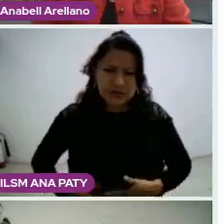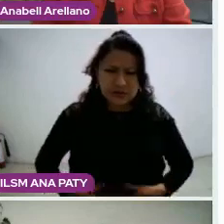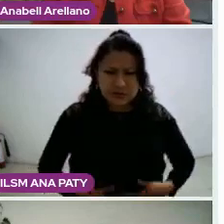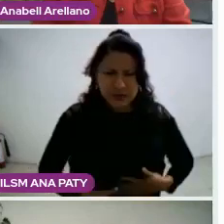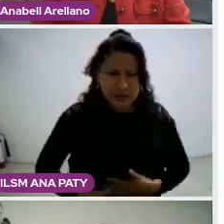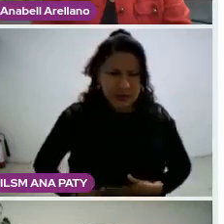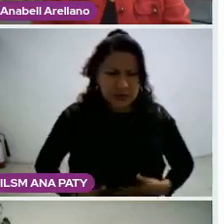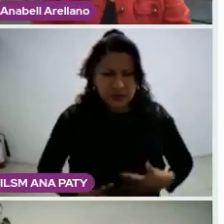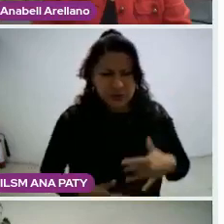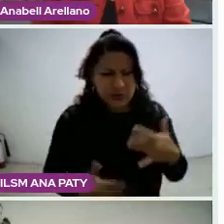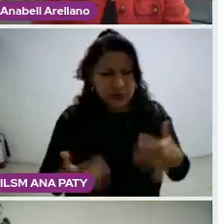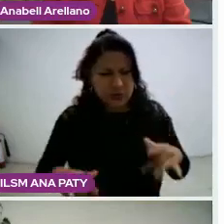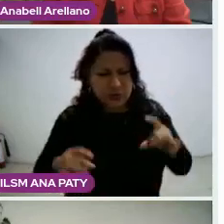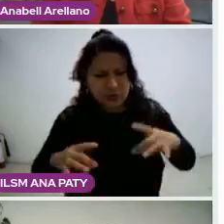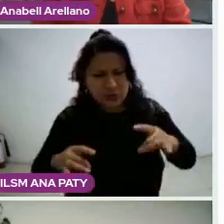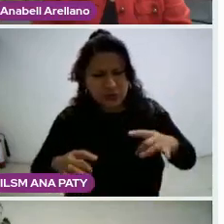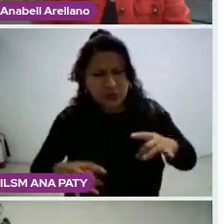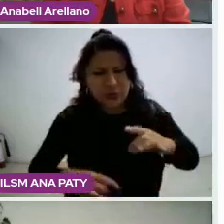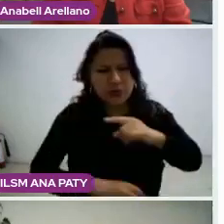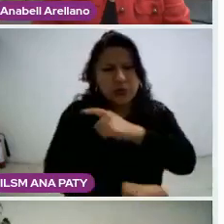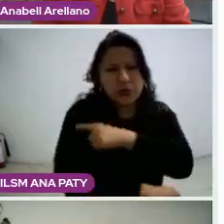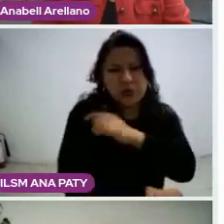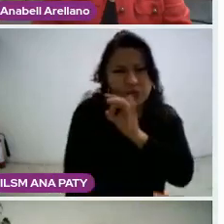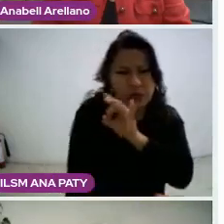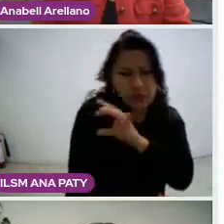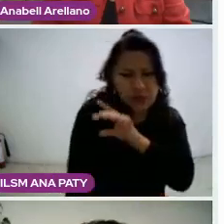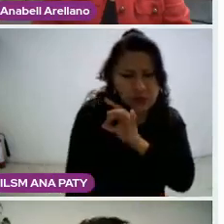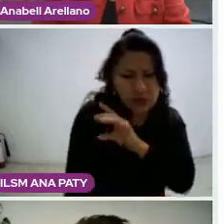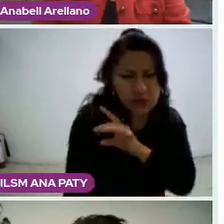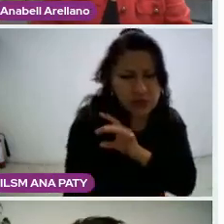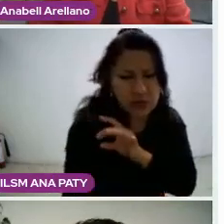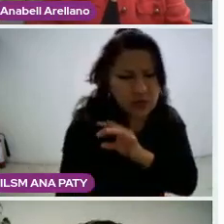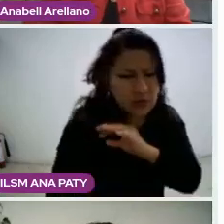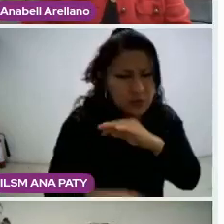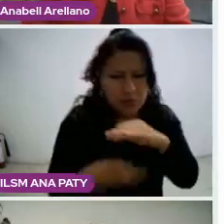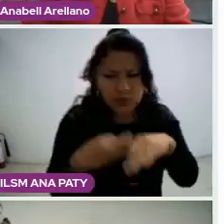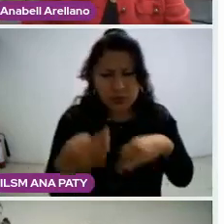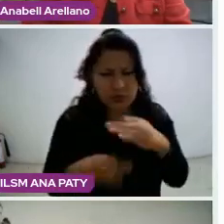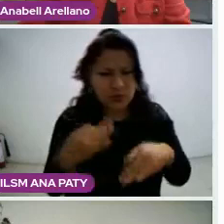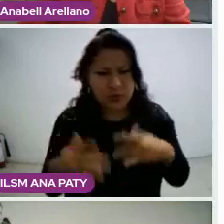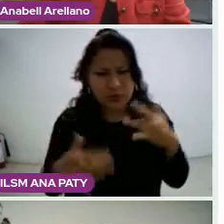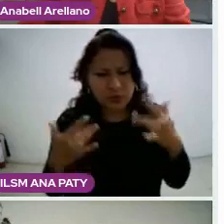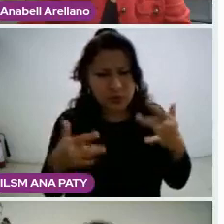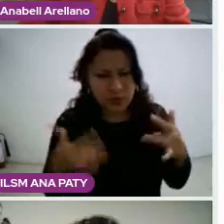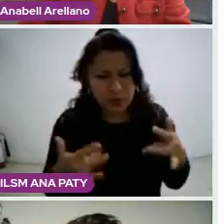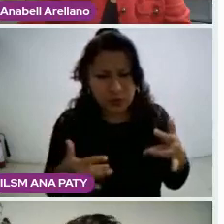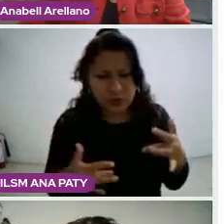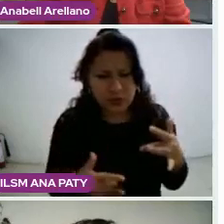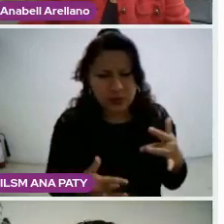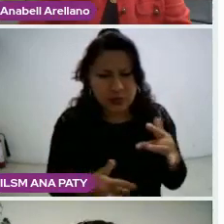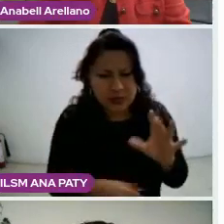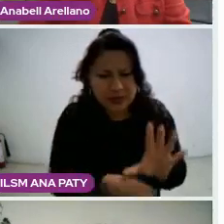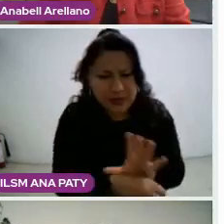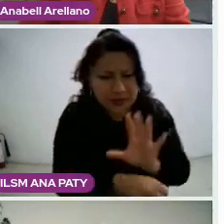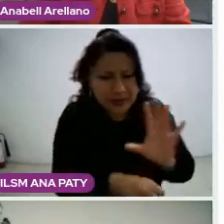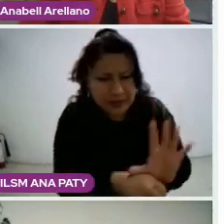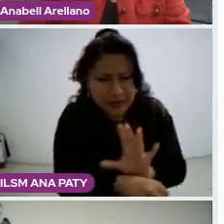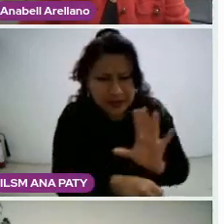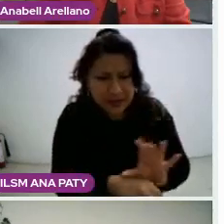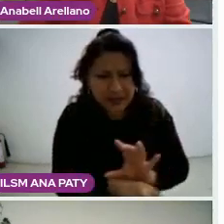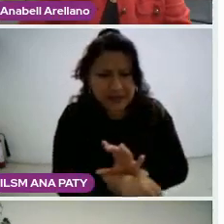ejemplo, constantes, o hasta que se nos duermen las manos, por ejemplo, ¿no? Esto es toda la parte somática,